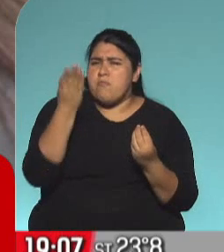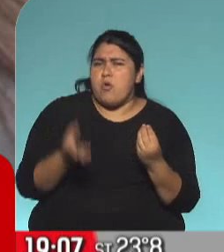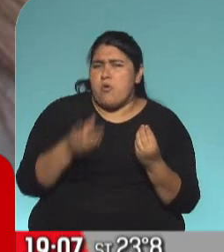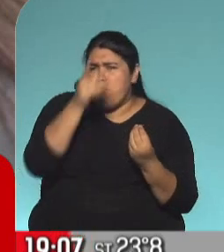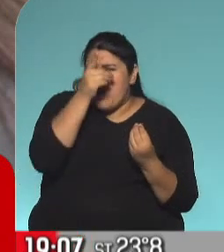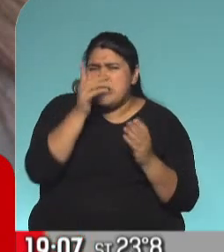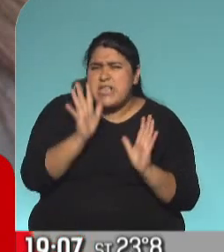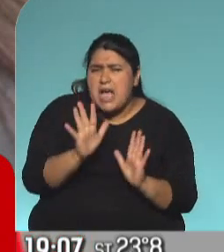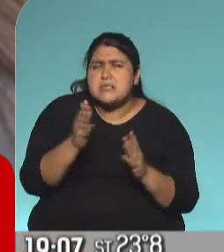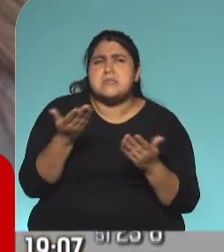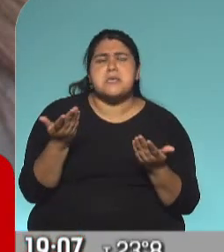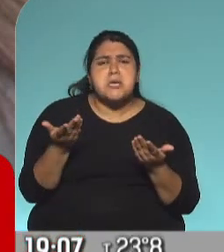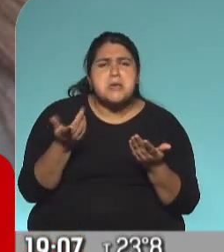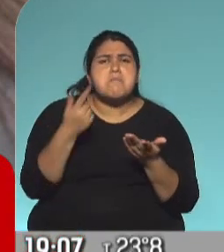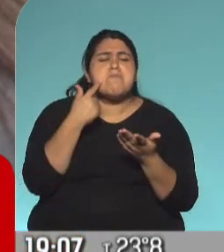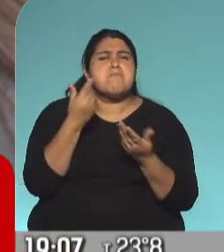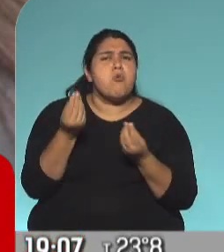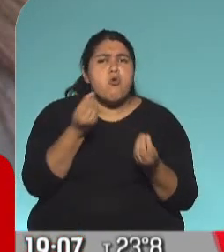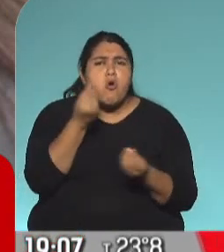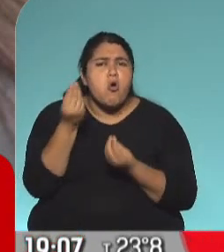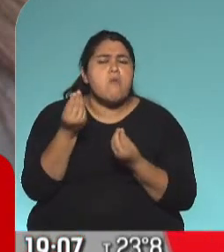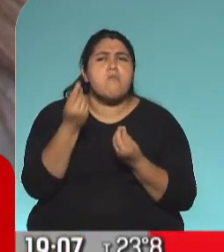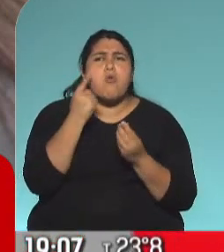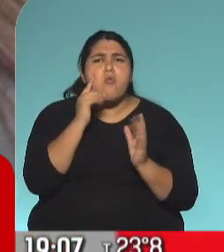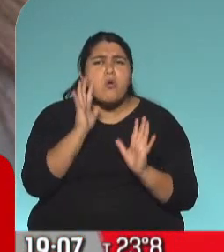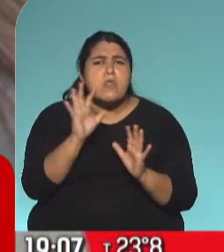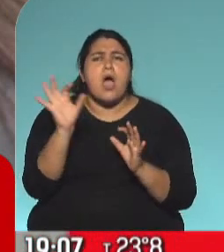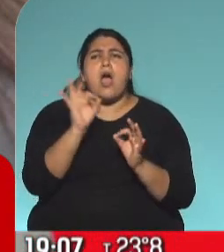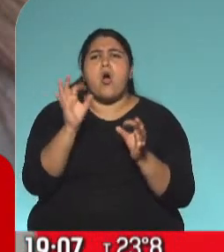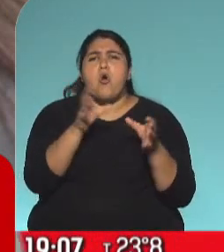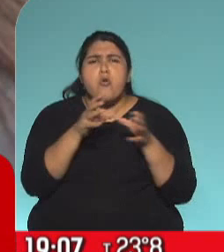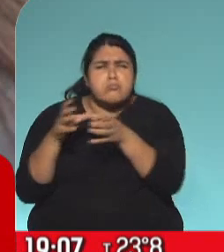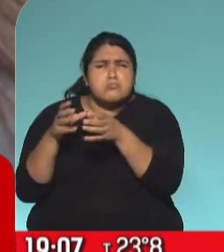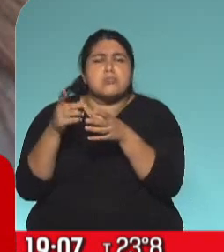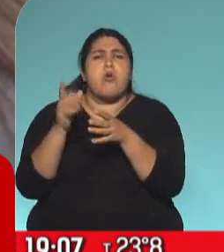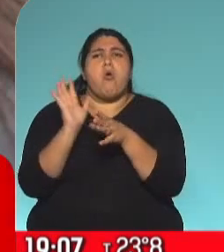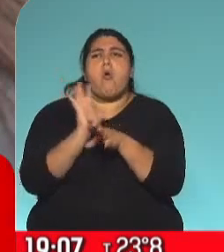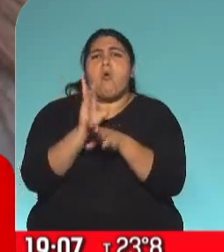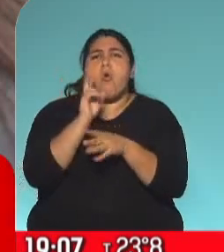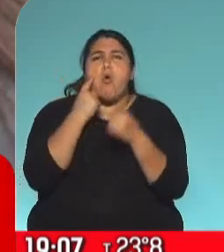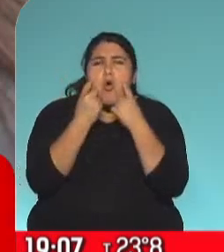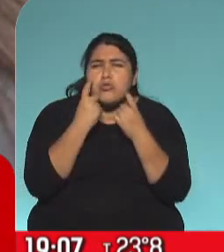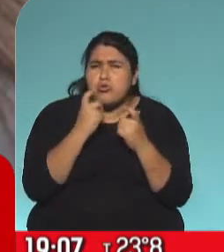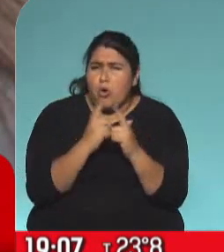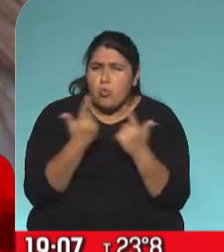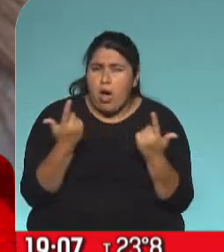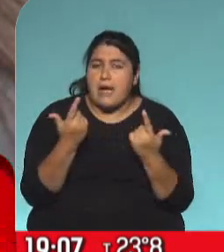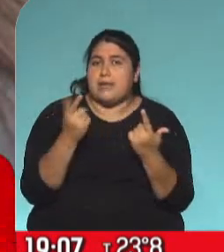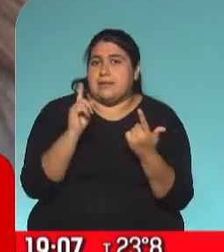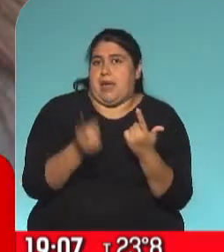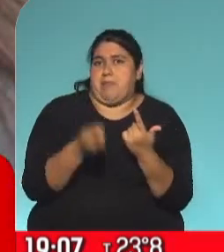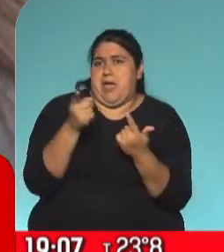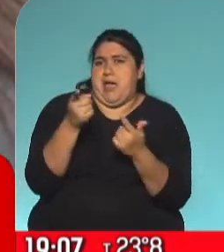psiquiátrica no se haya tenido ese reparo, esa prudencia, esa contención hacia la víctima, teniendo este contexto y este antecedente,